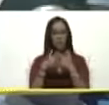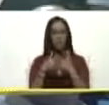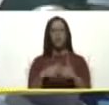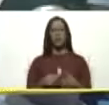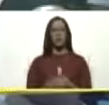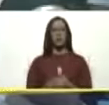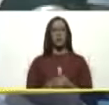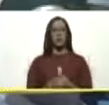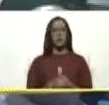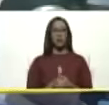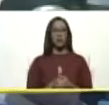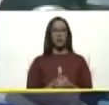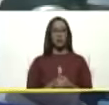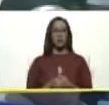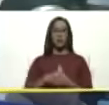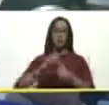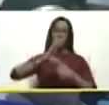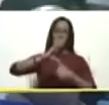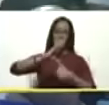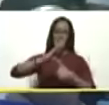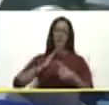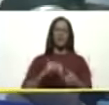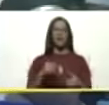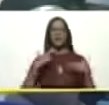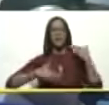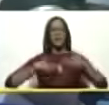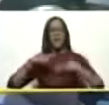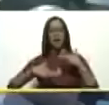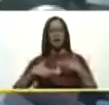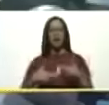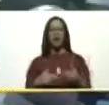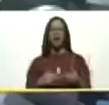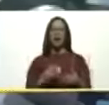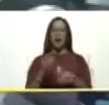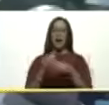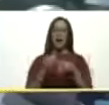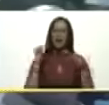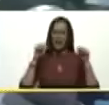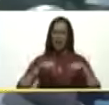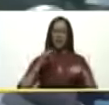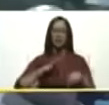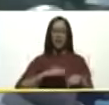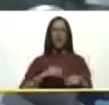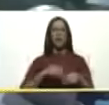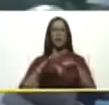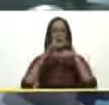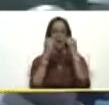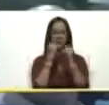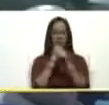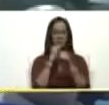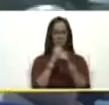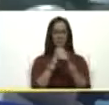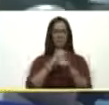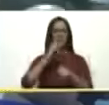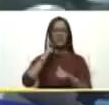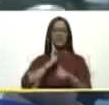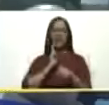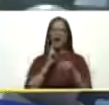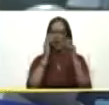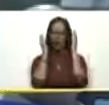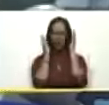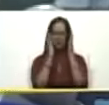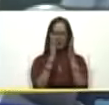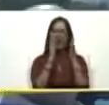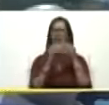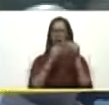Estados Unidos de Norteamérica, gobierno criminal. Ahí ha estado una clase obrera de Guayana enfocado en generar